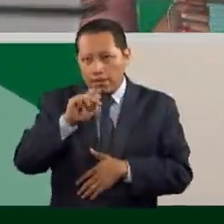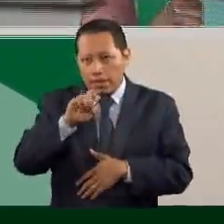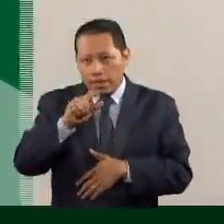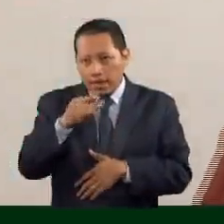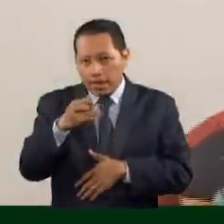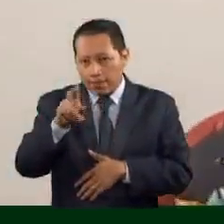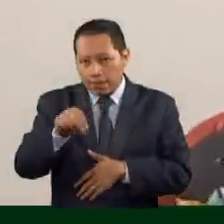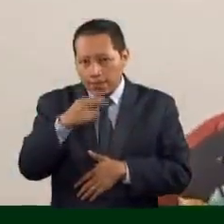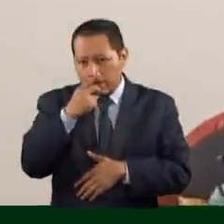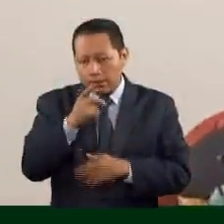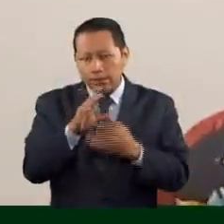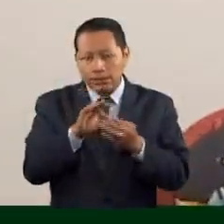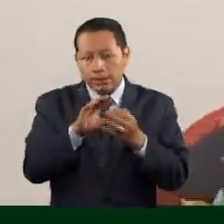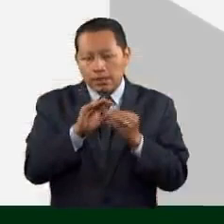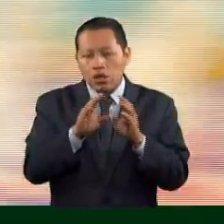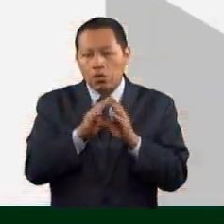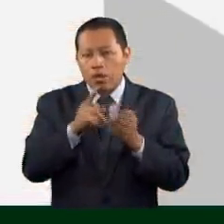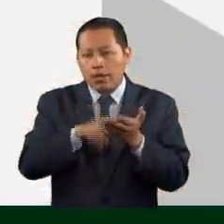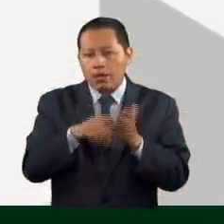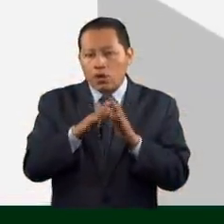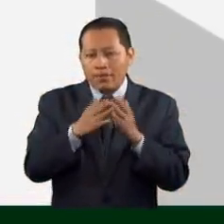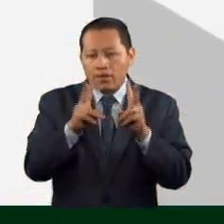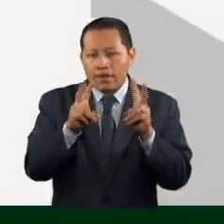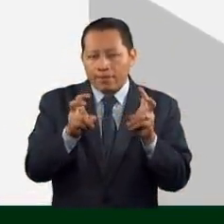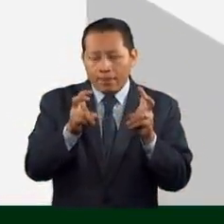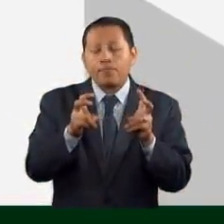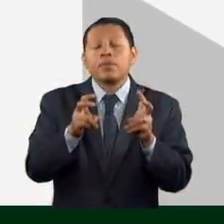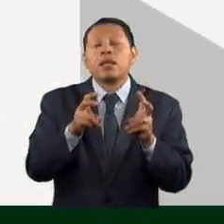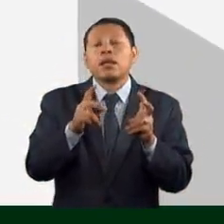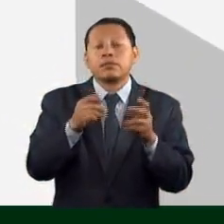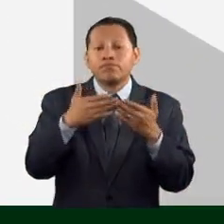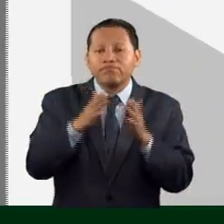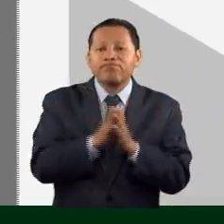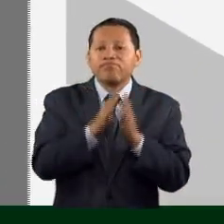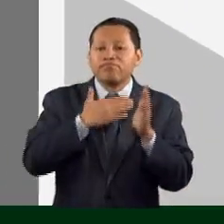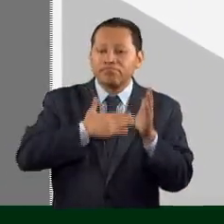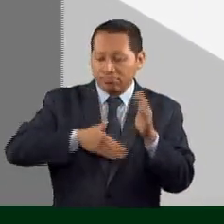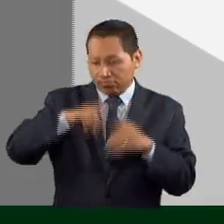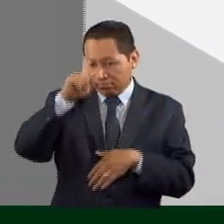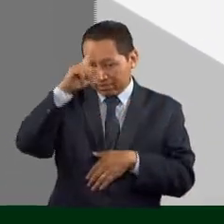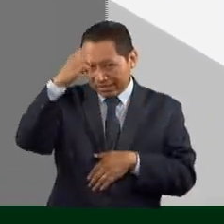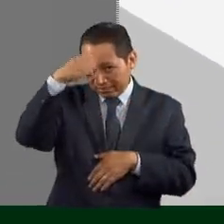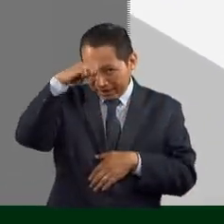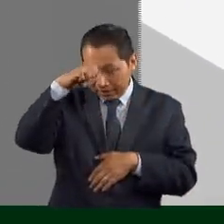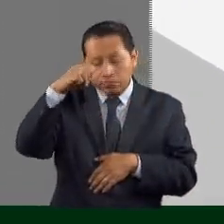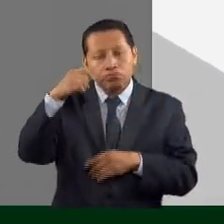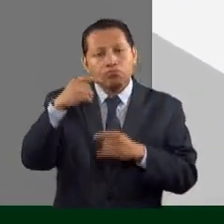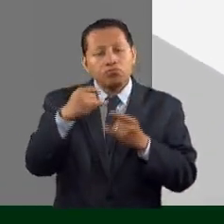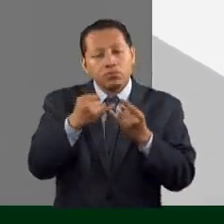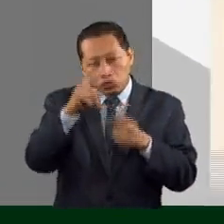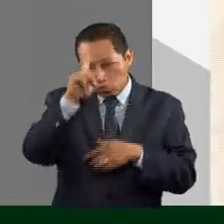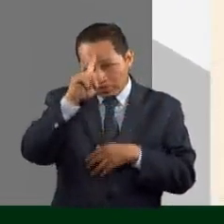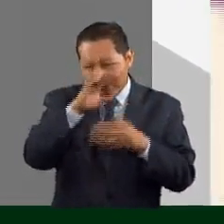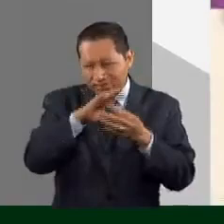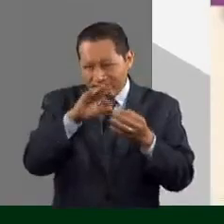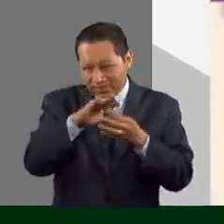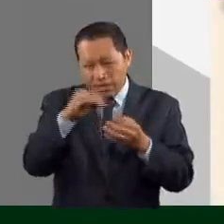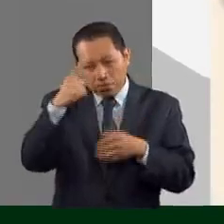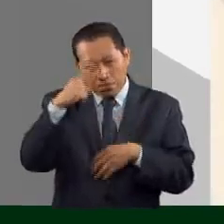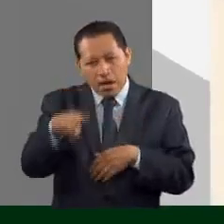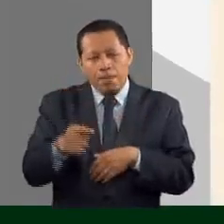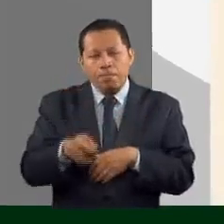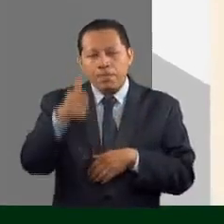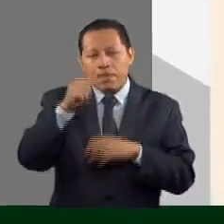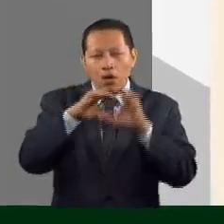Polina, habló sobre el contenido del libro Parlamento Abierto, Experiencias y Recomendaciones de Apertura Institucional para el primer Congreso de la Ciudad